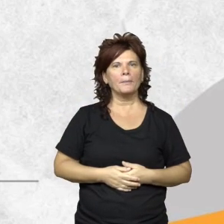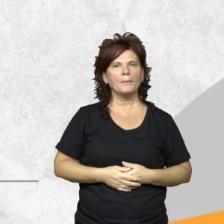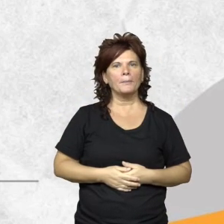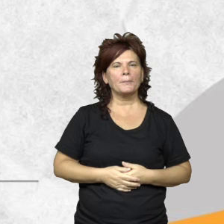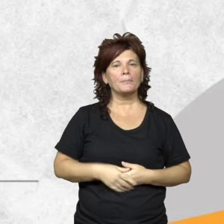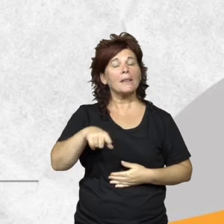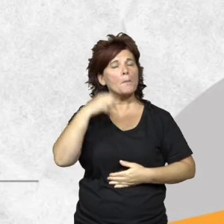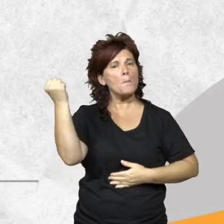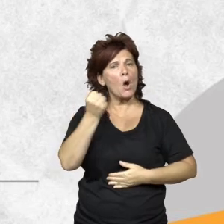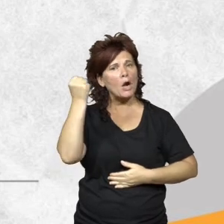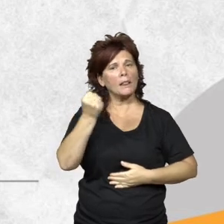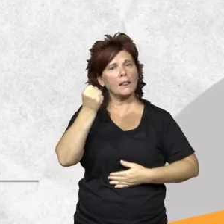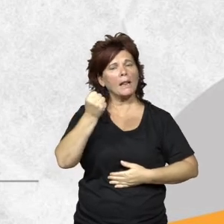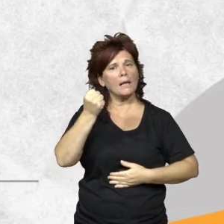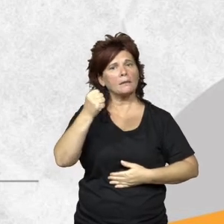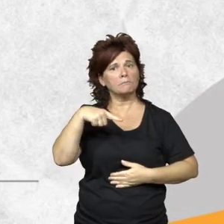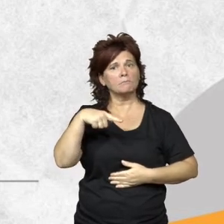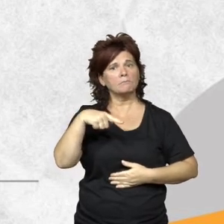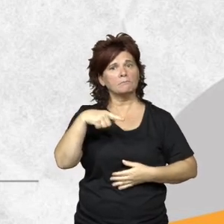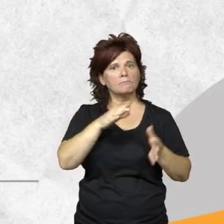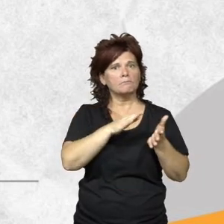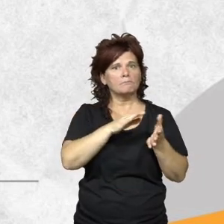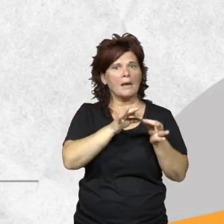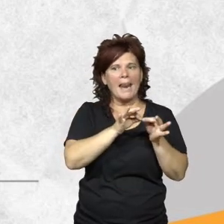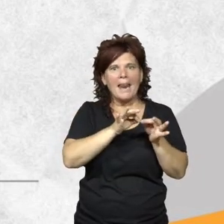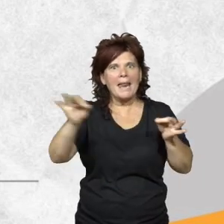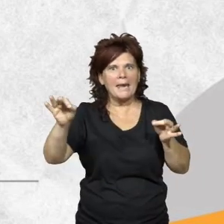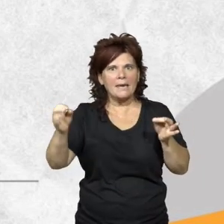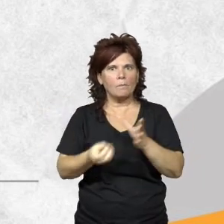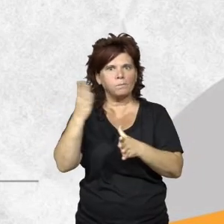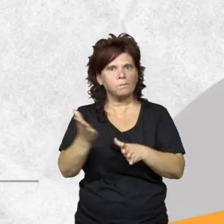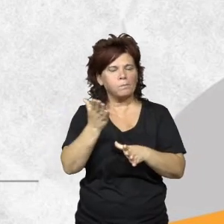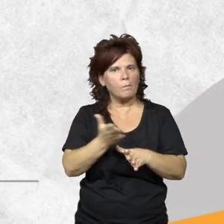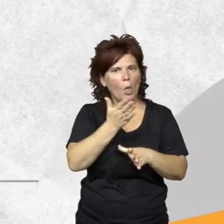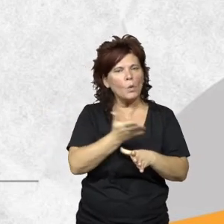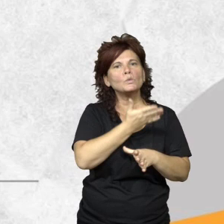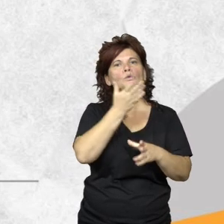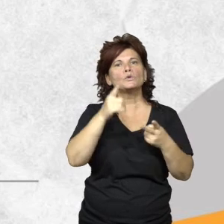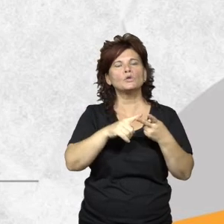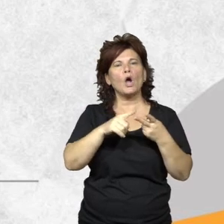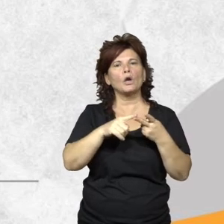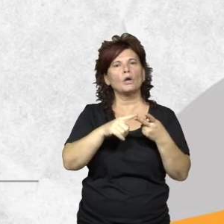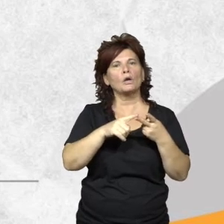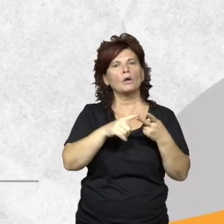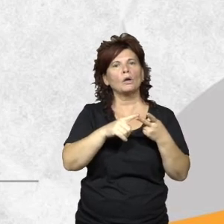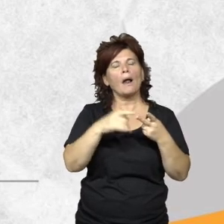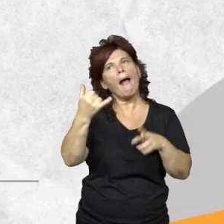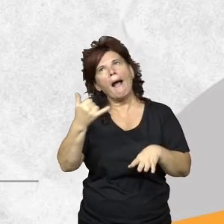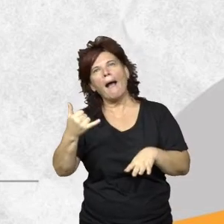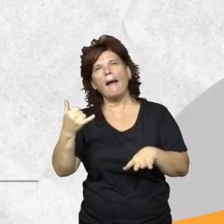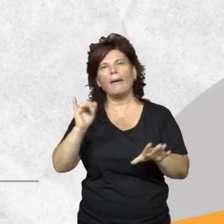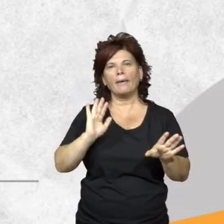Esto es importante también porque tenemos la línea de producción, como le digo, varía, porque a veces en las electrónicas